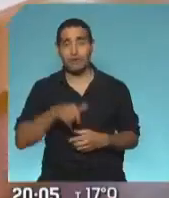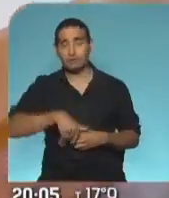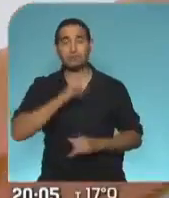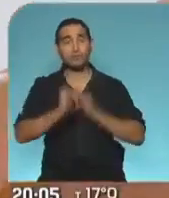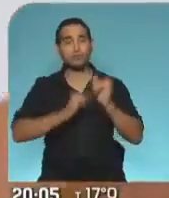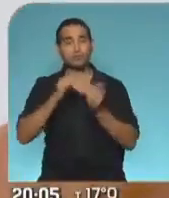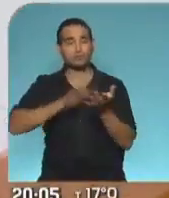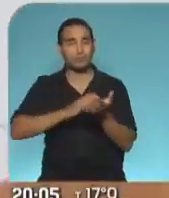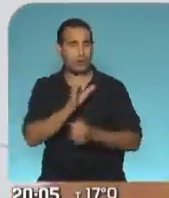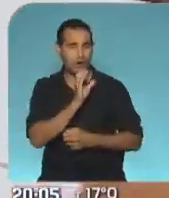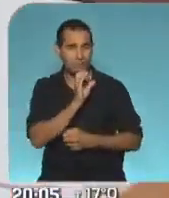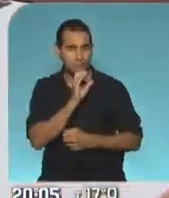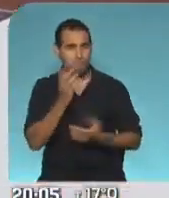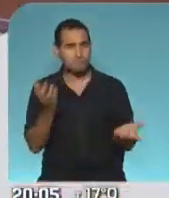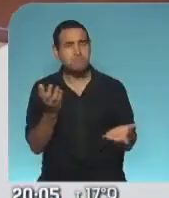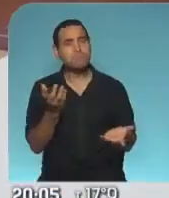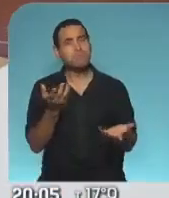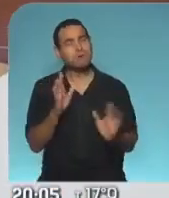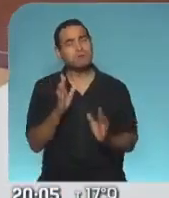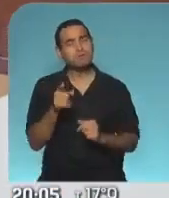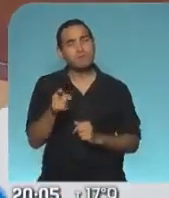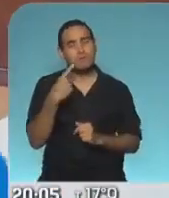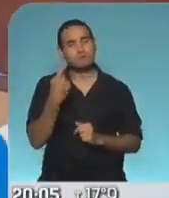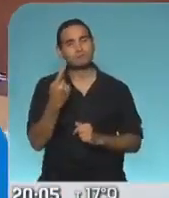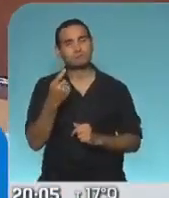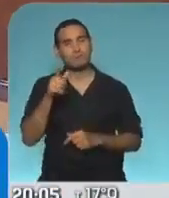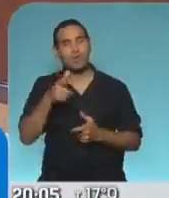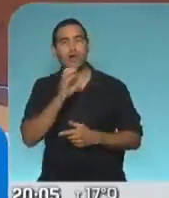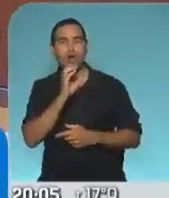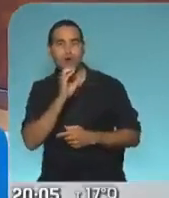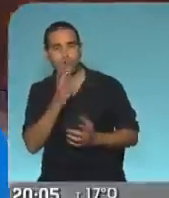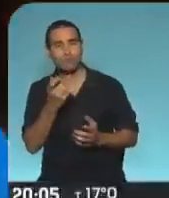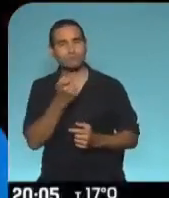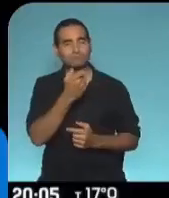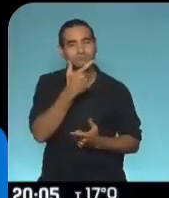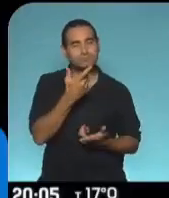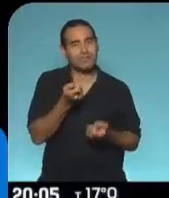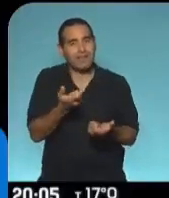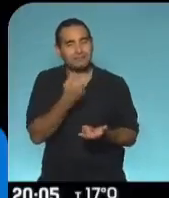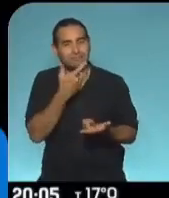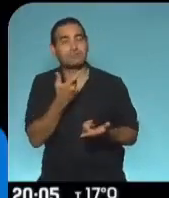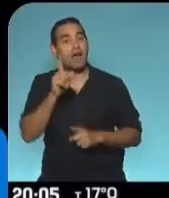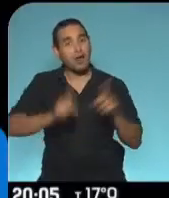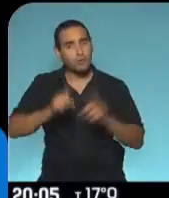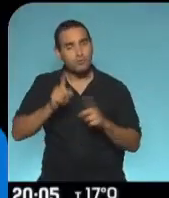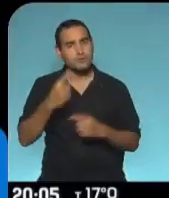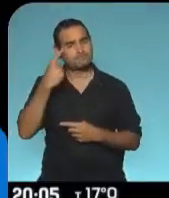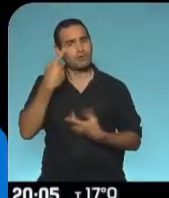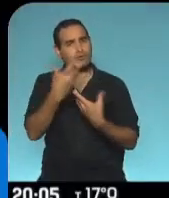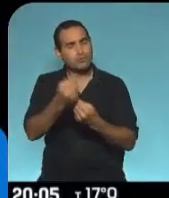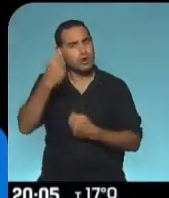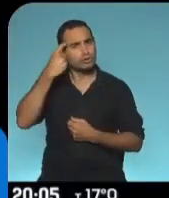ahora del humor y de la posibilidad que a través de la ironía, que a través de la sonrisa, permite a muchos tomar conciencia